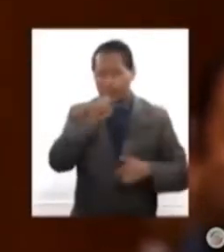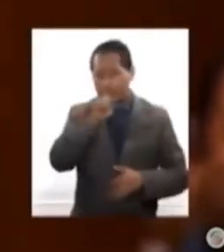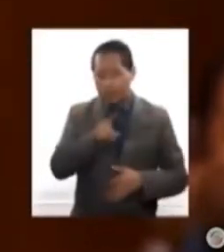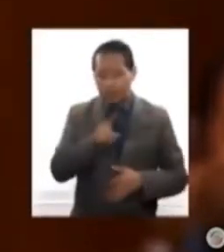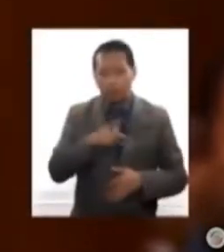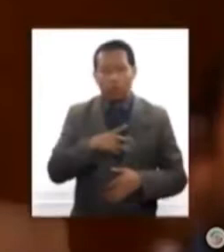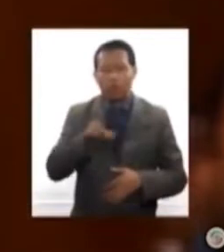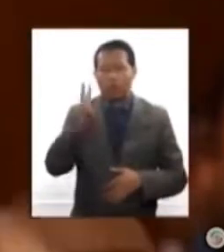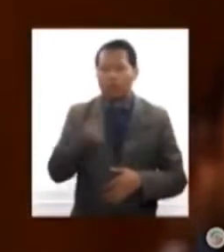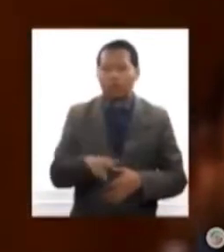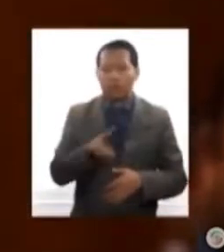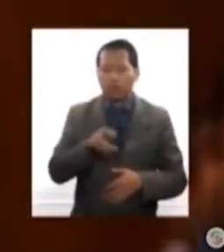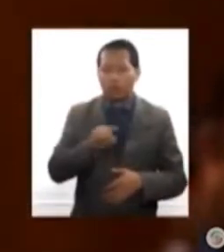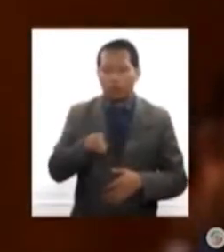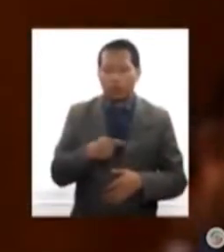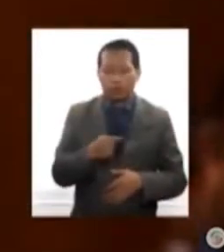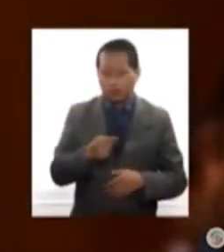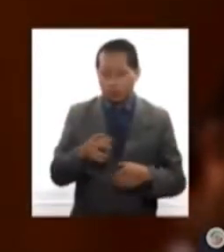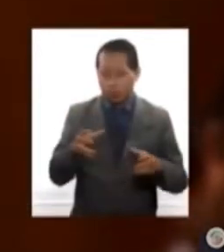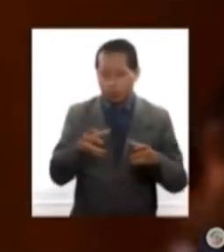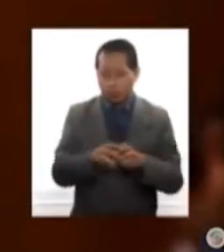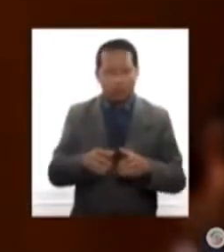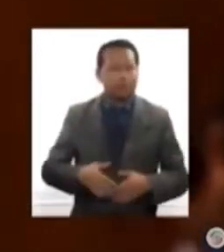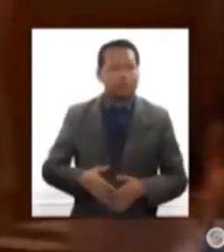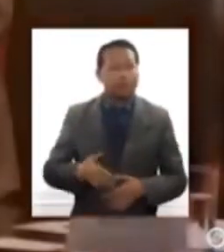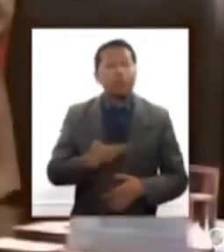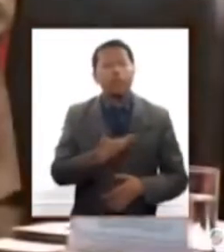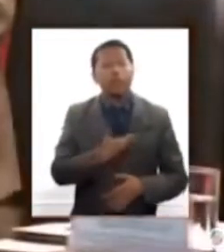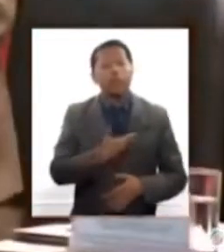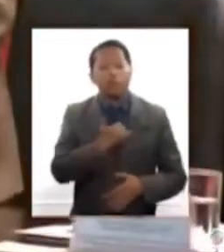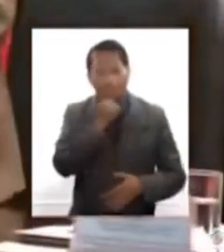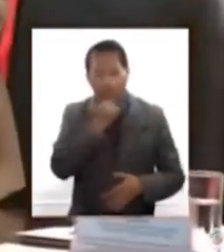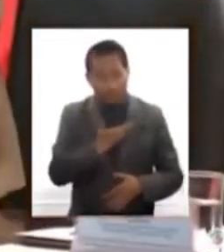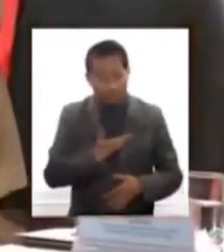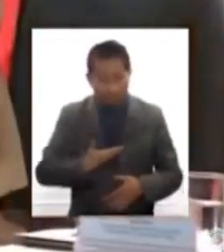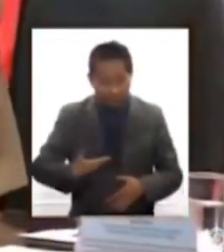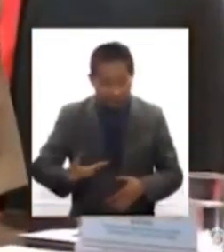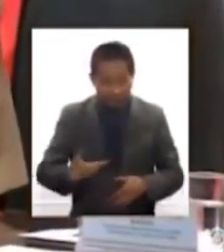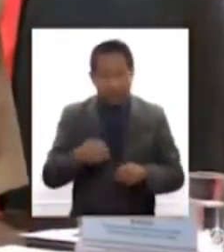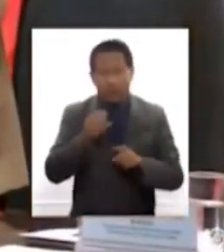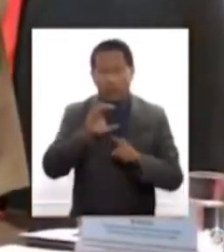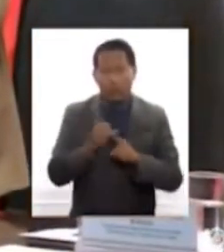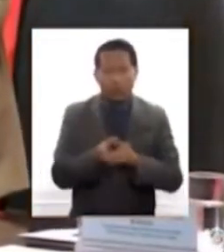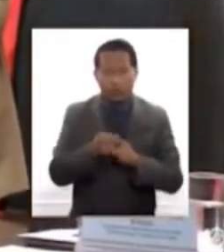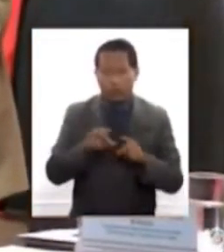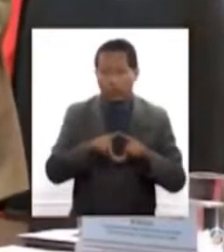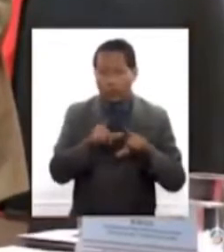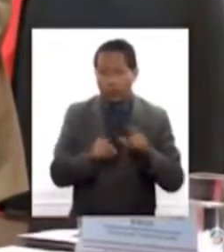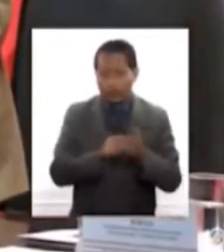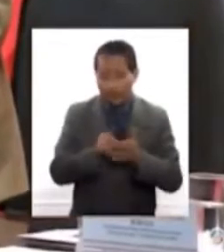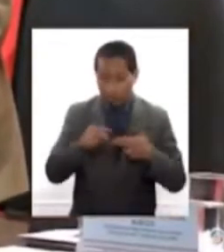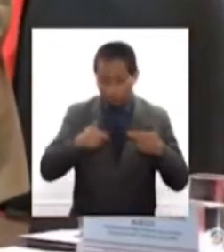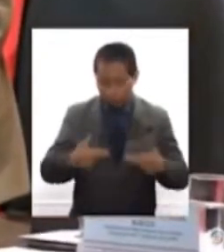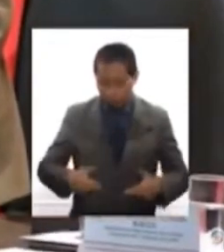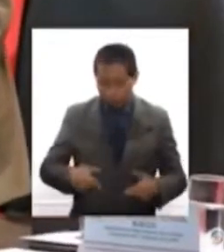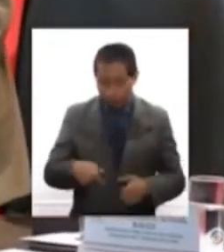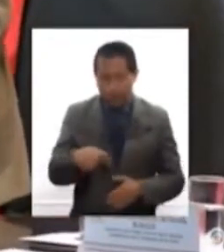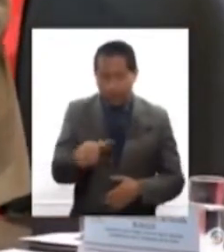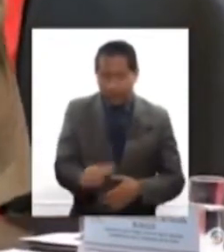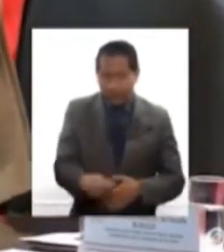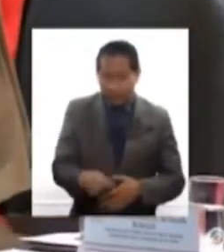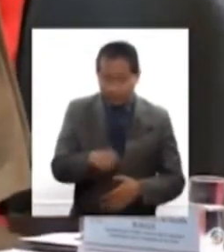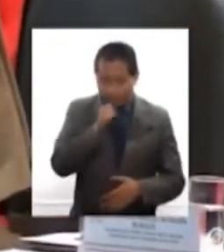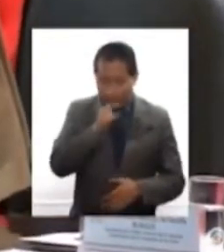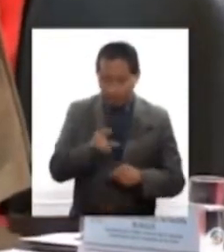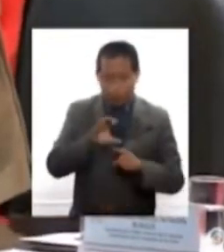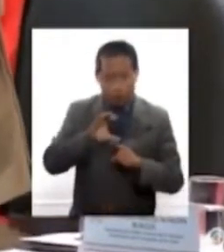decisión de la presidenta, es una decisión del pleno, porque pues también no hay ningún reglamento por encima del pleno,